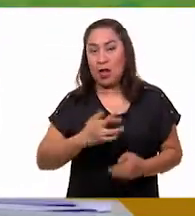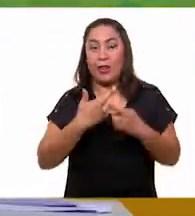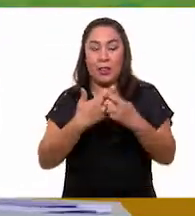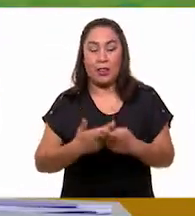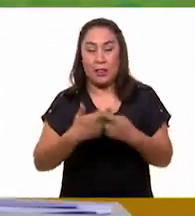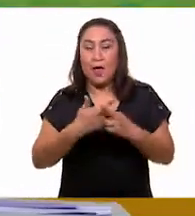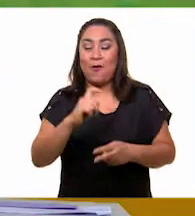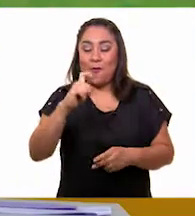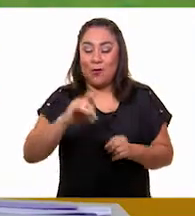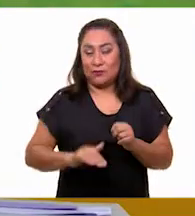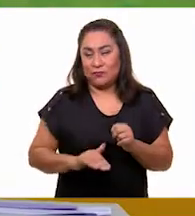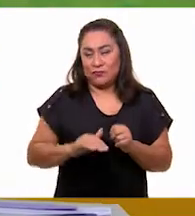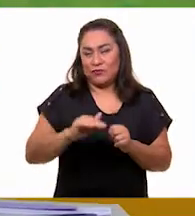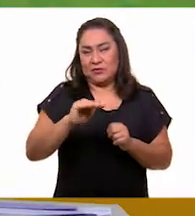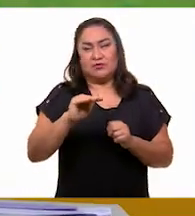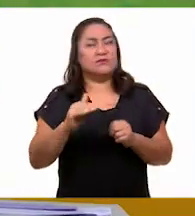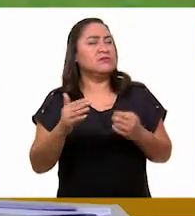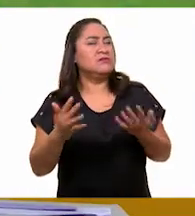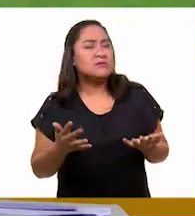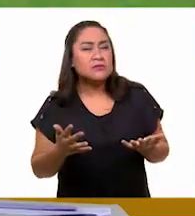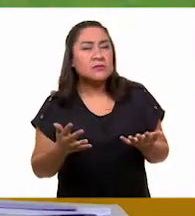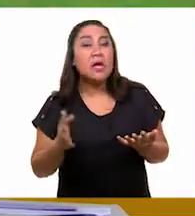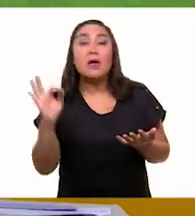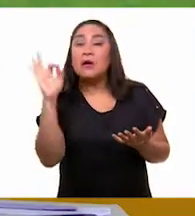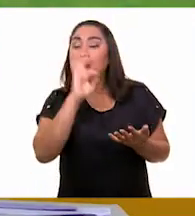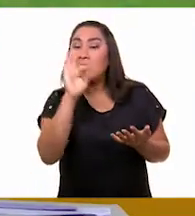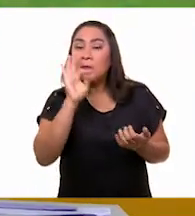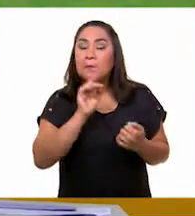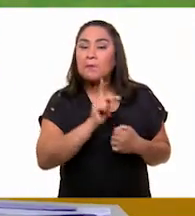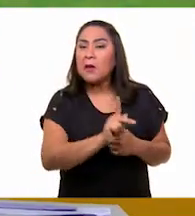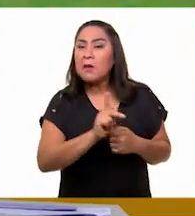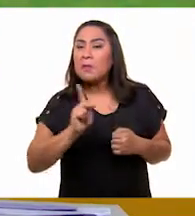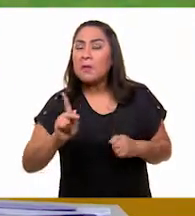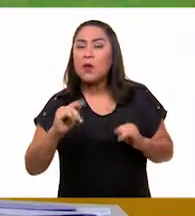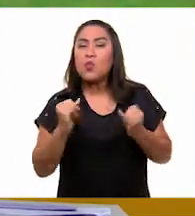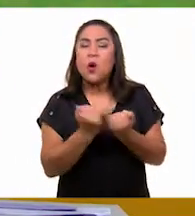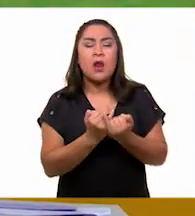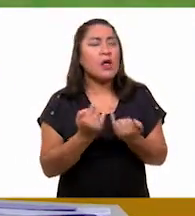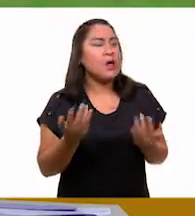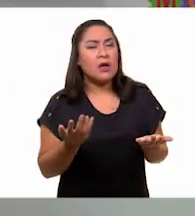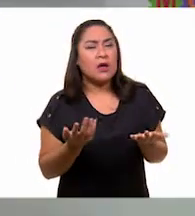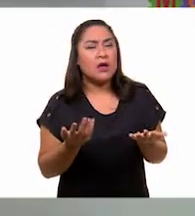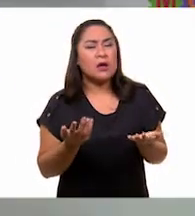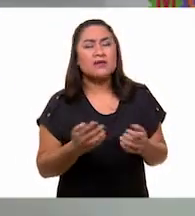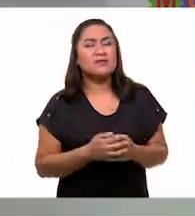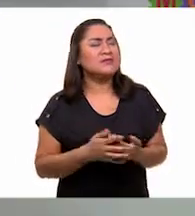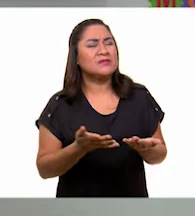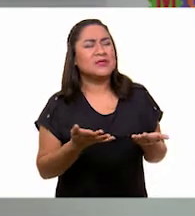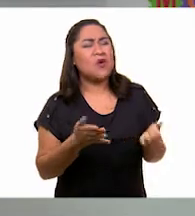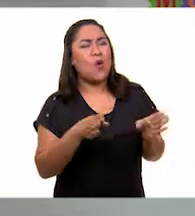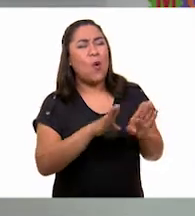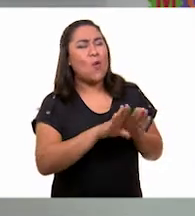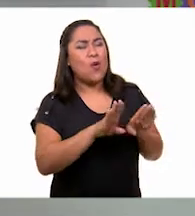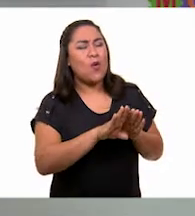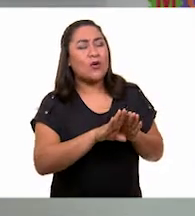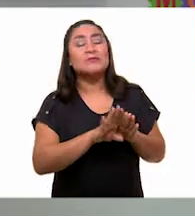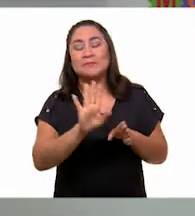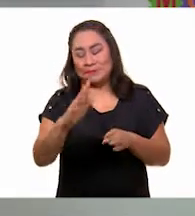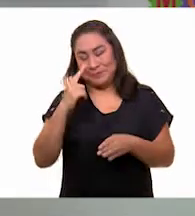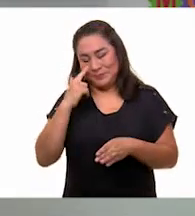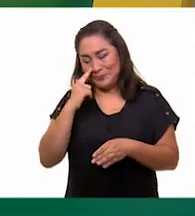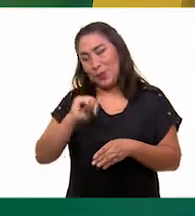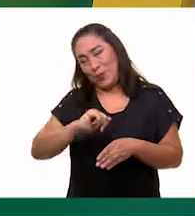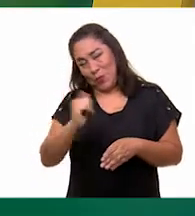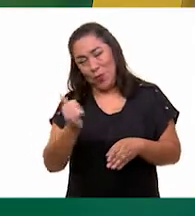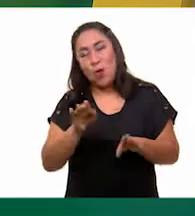Pero, ¿y qué pasa si tienen la misma cantidad? ¿Cómo la misma cantidad? Vamos a hacer otro experimento, ¿te parece?